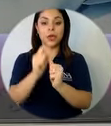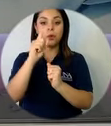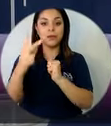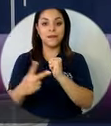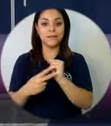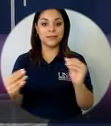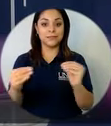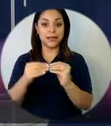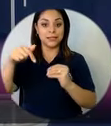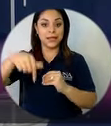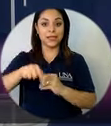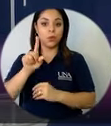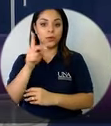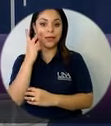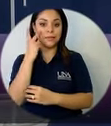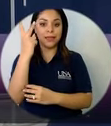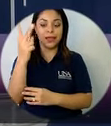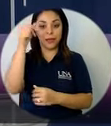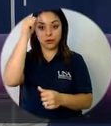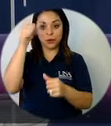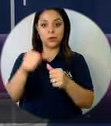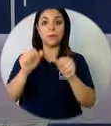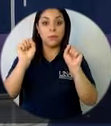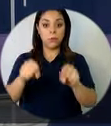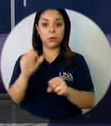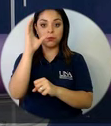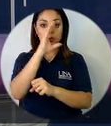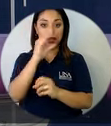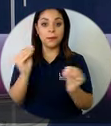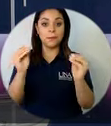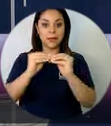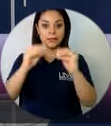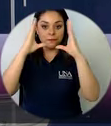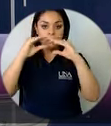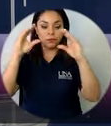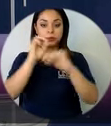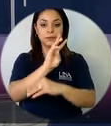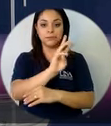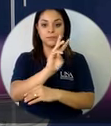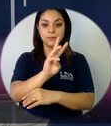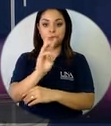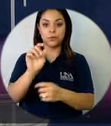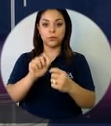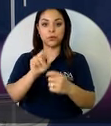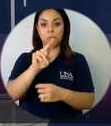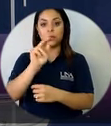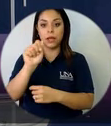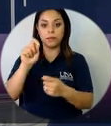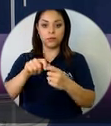por acompañarnos una vez más aquí en Una Mirada. Les recordamos que pueden buscar más información en